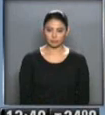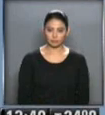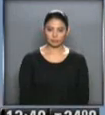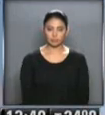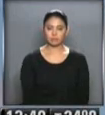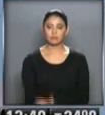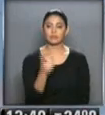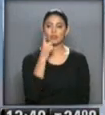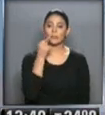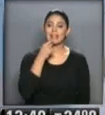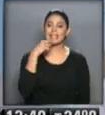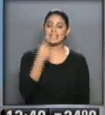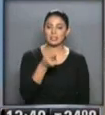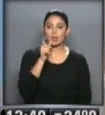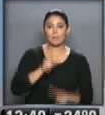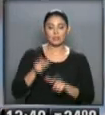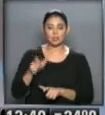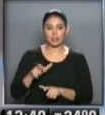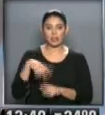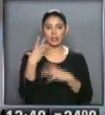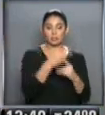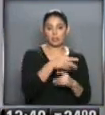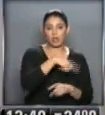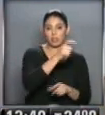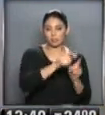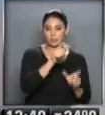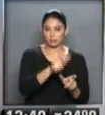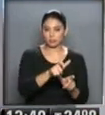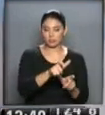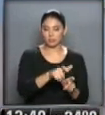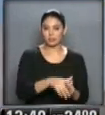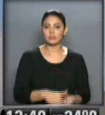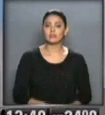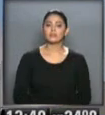con el personal que está trabajando.